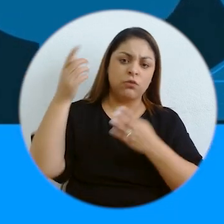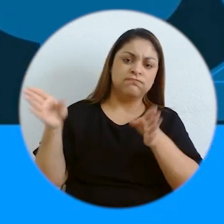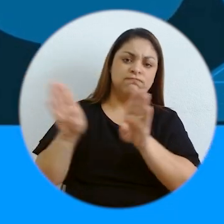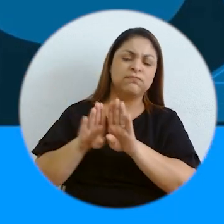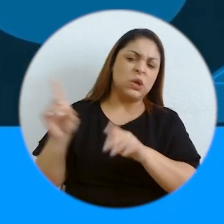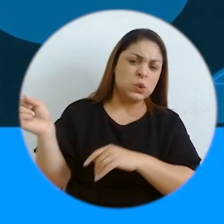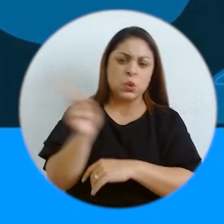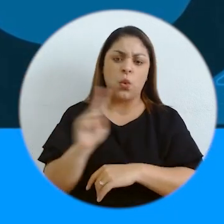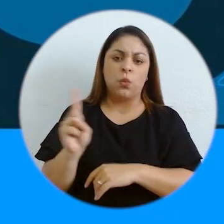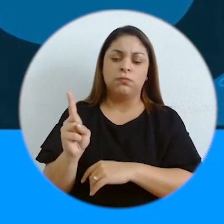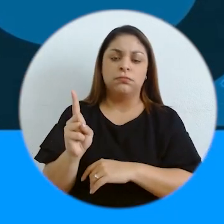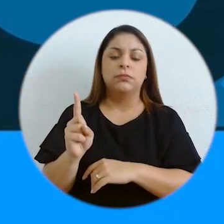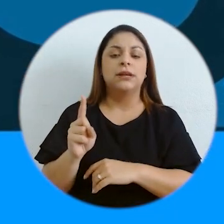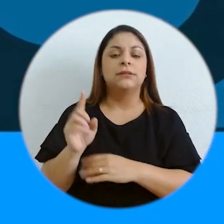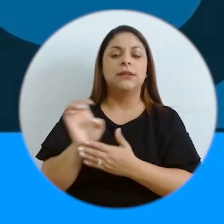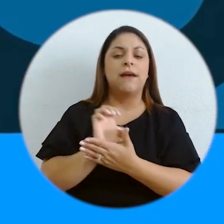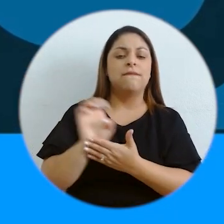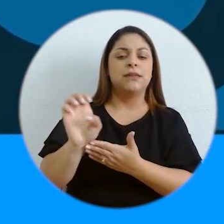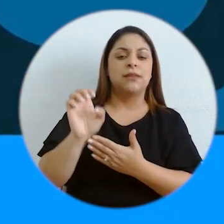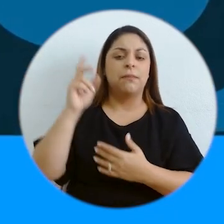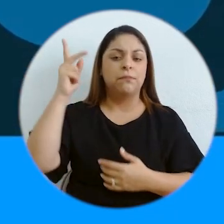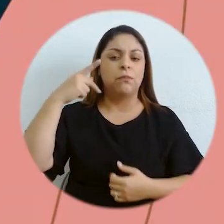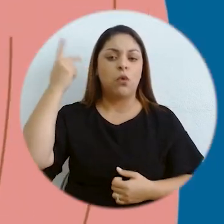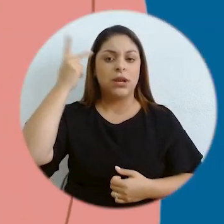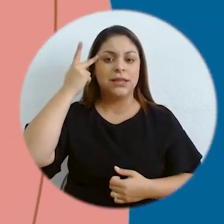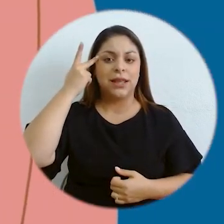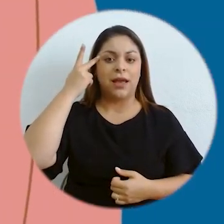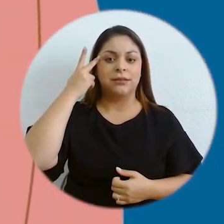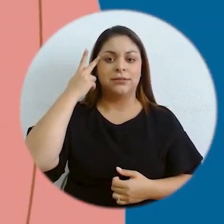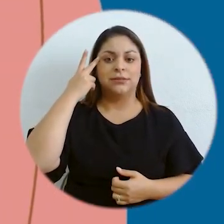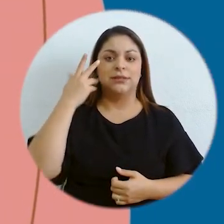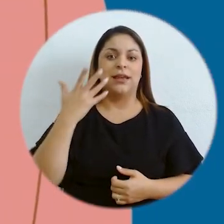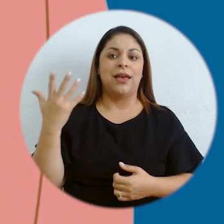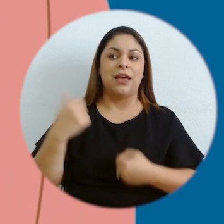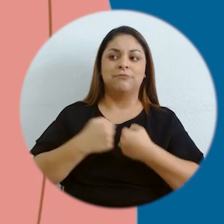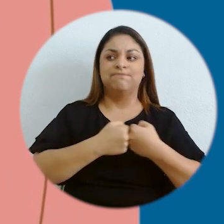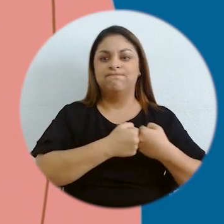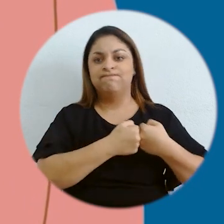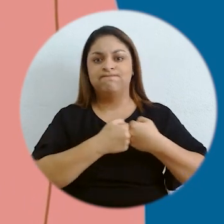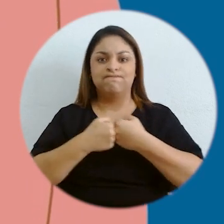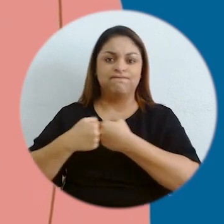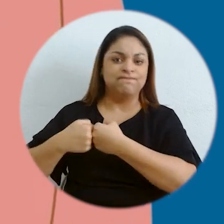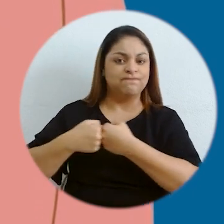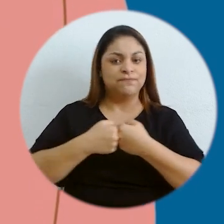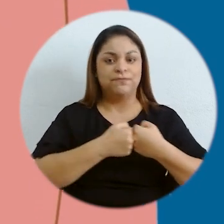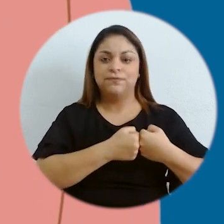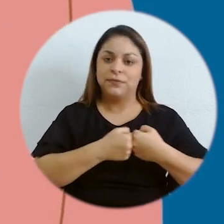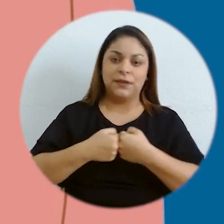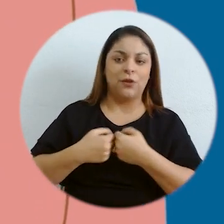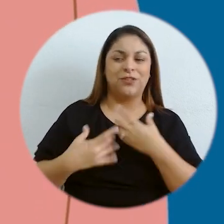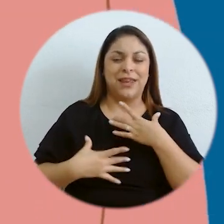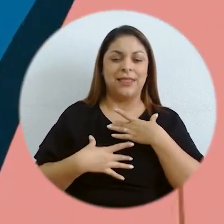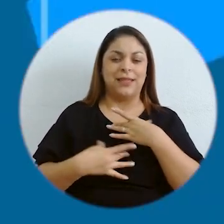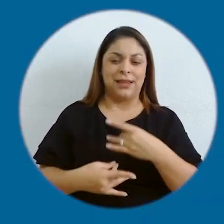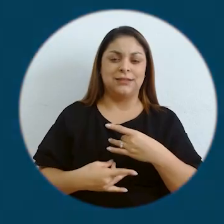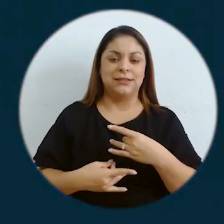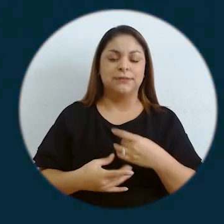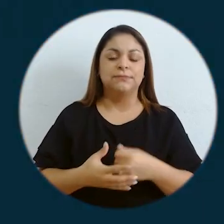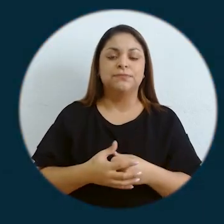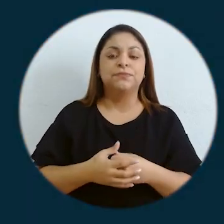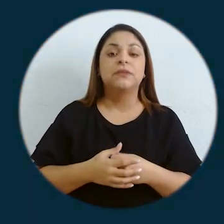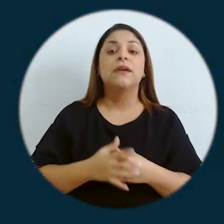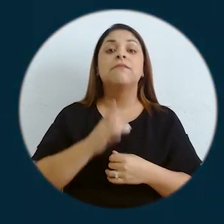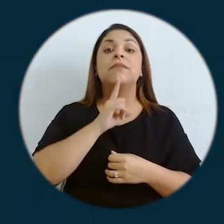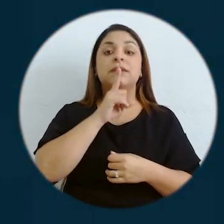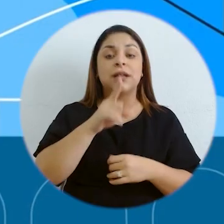veces consigue transformar o impedir políticas que van en contra de sus intereses. Y cada vez hay más casos en el